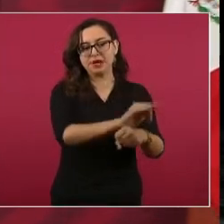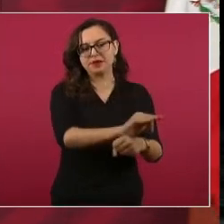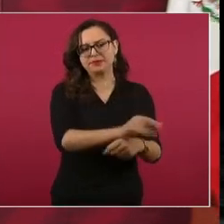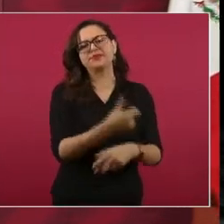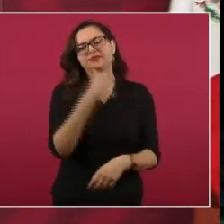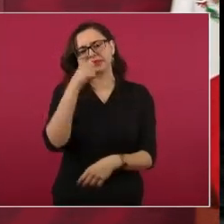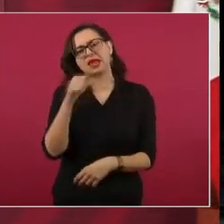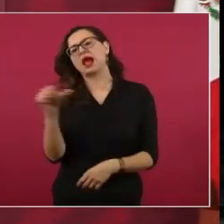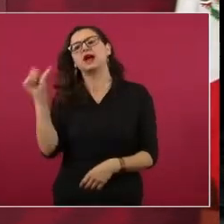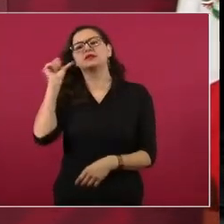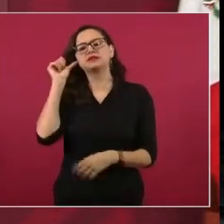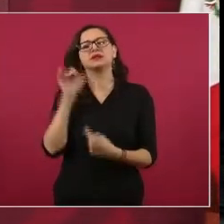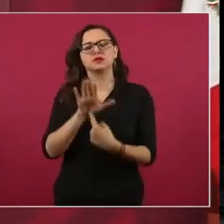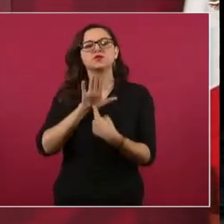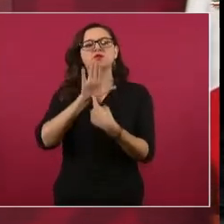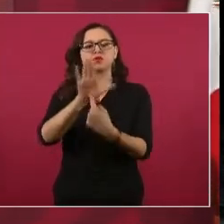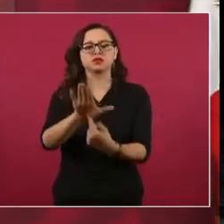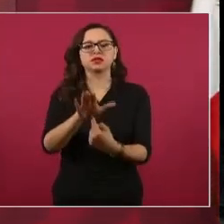un andamiaje